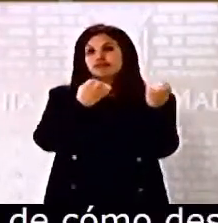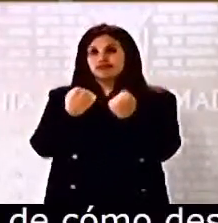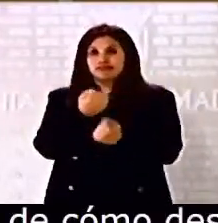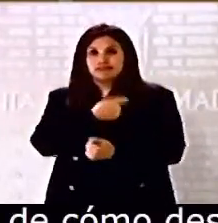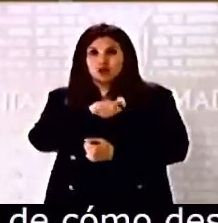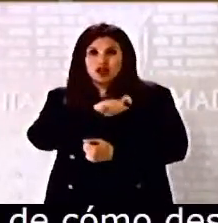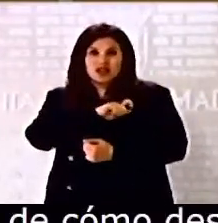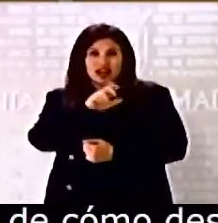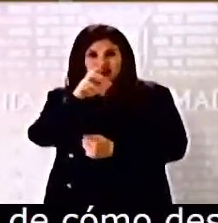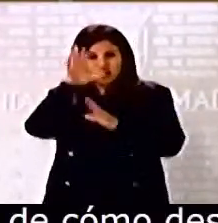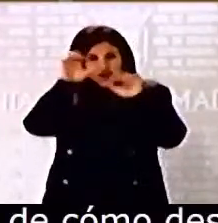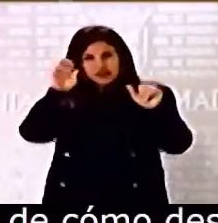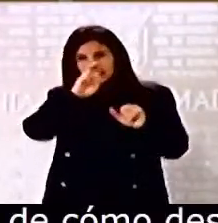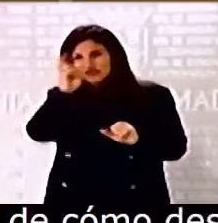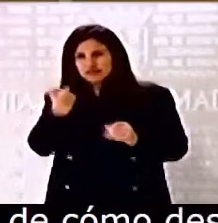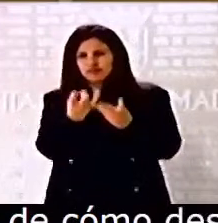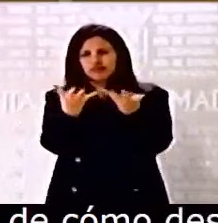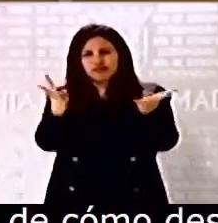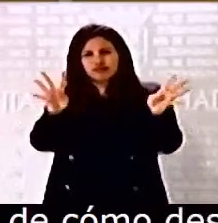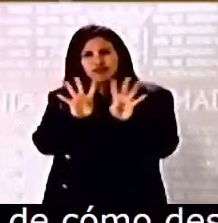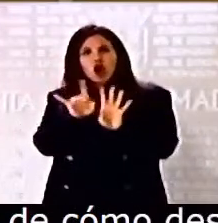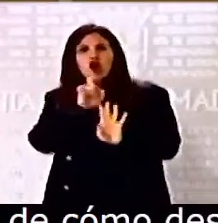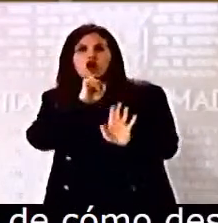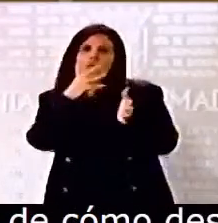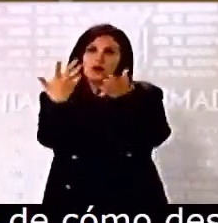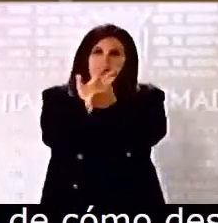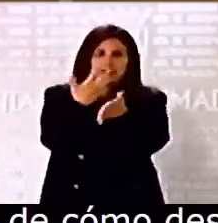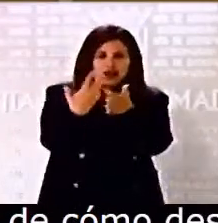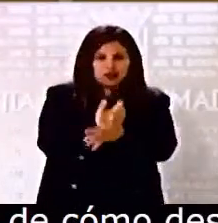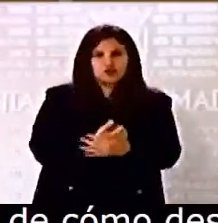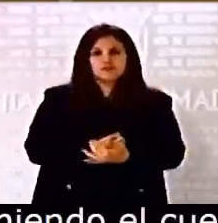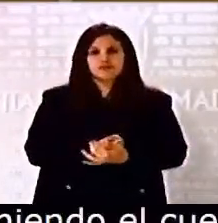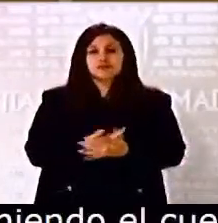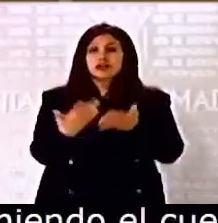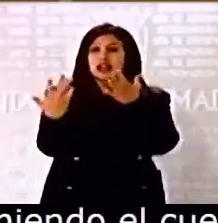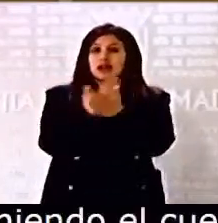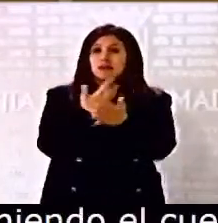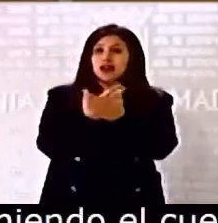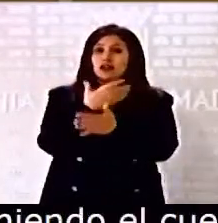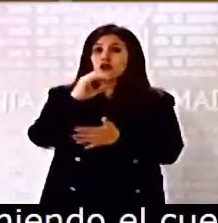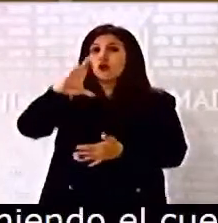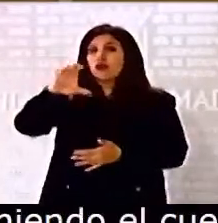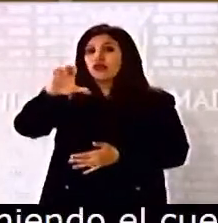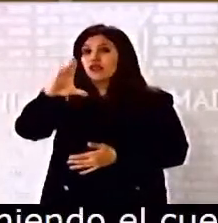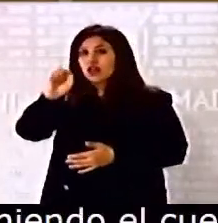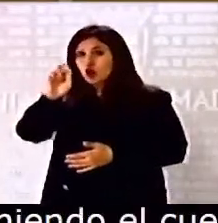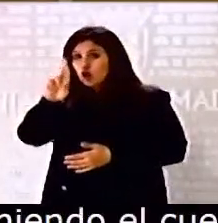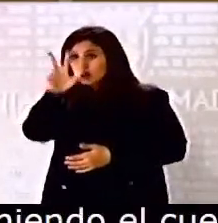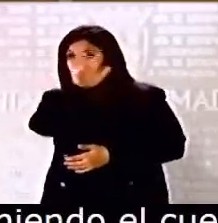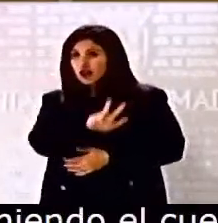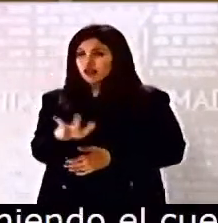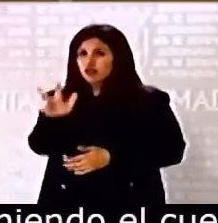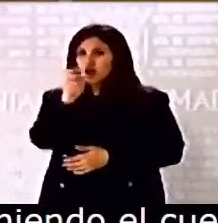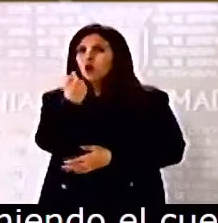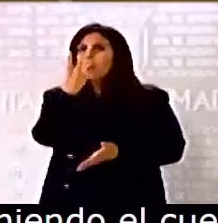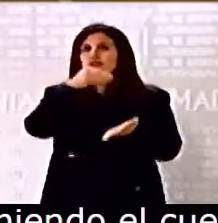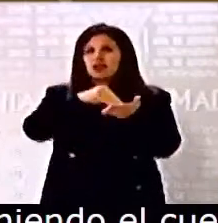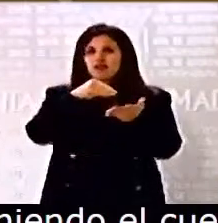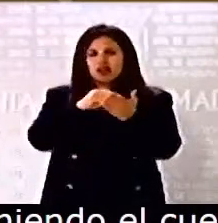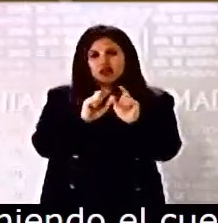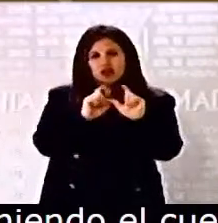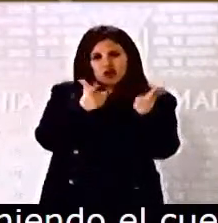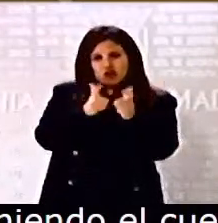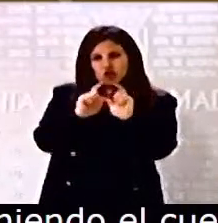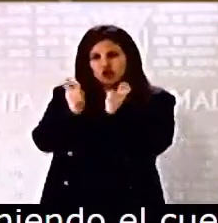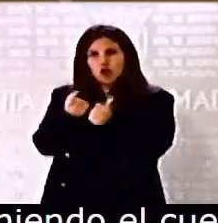seguridad. Nos ha detallado cuántas veces ha reunido el CECOR a nivel nacional, cuál es la estrecha relación que